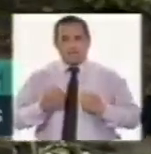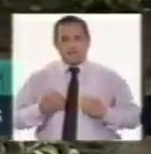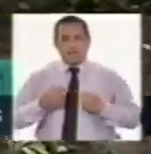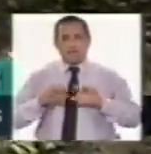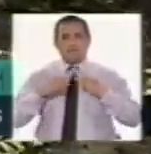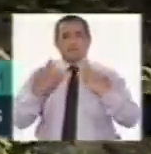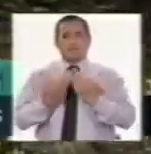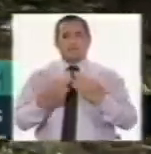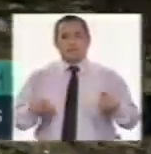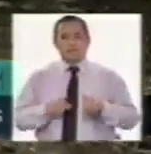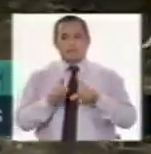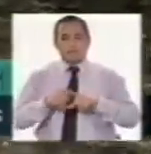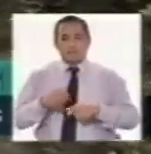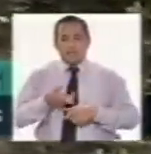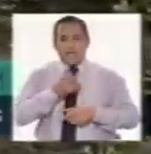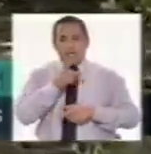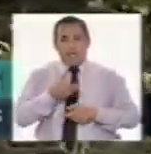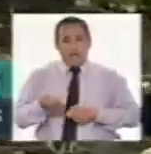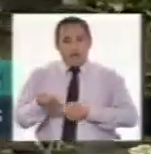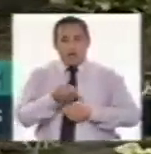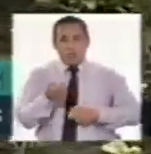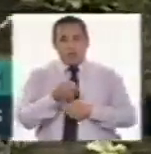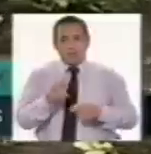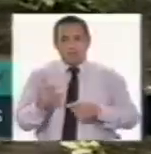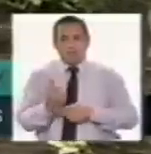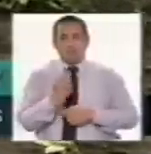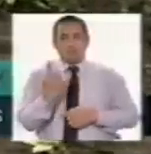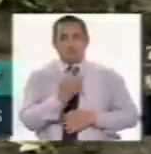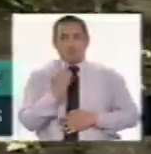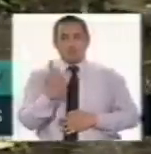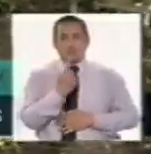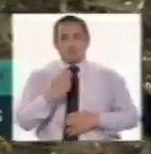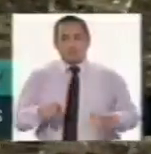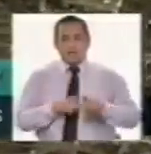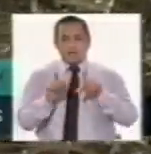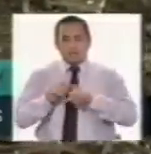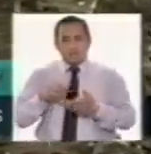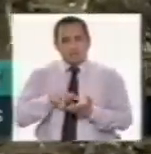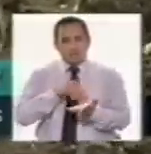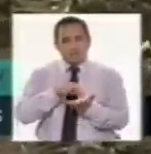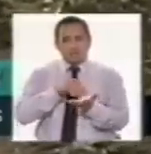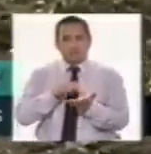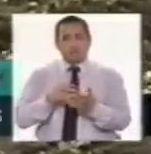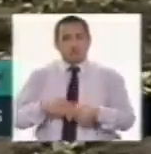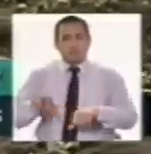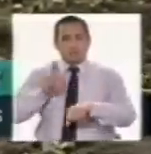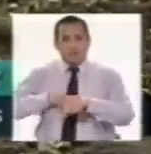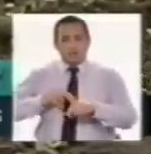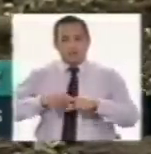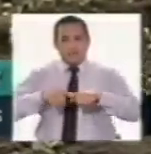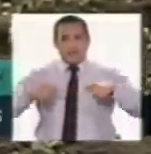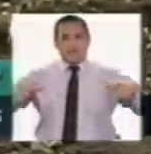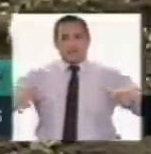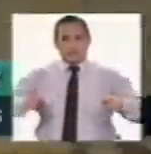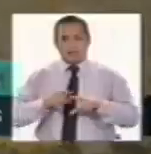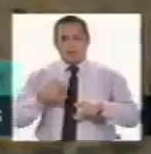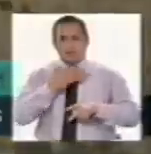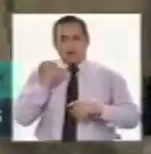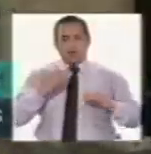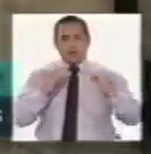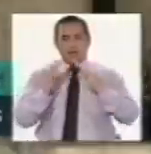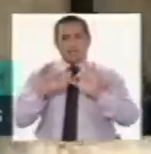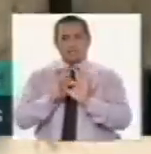familiar mediante el riego tecnificado por aspersión abonos orgánicos y hortalizas a campo abierto mejora de la vivienda